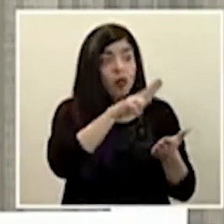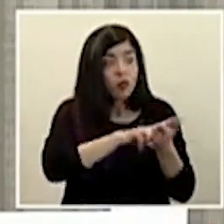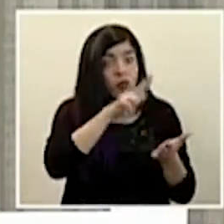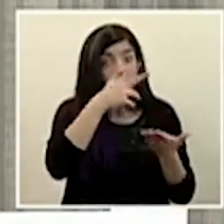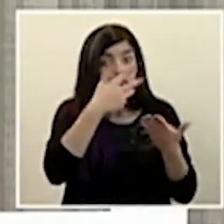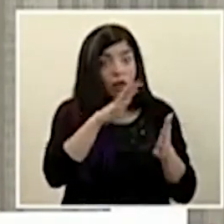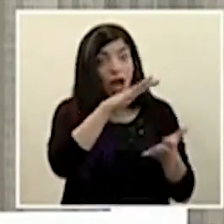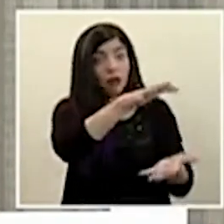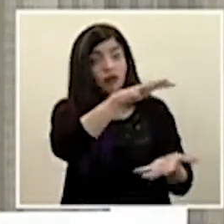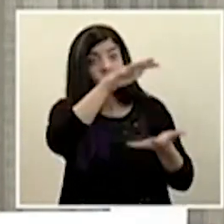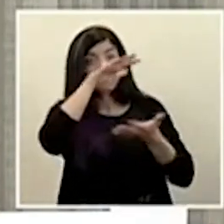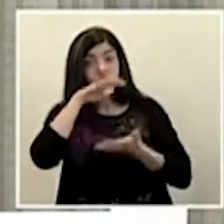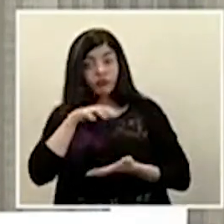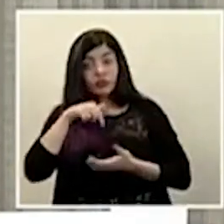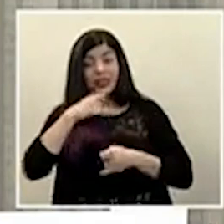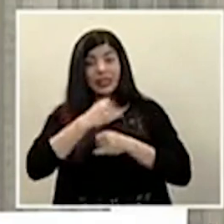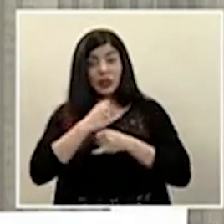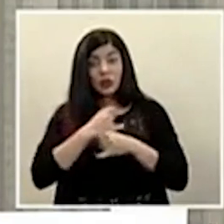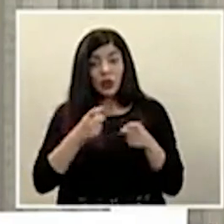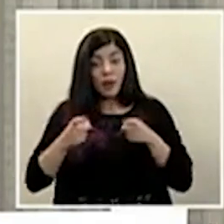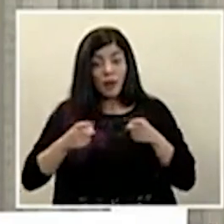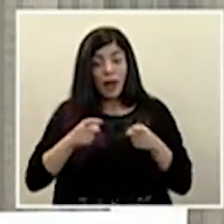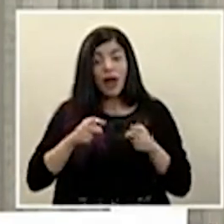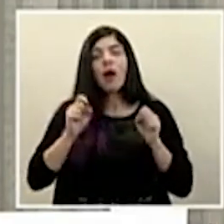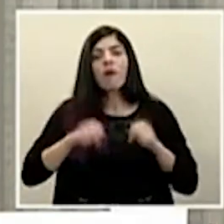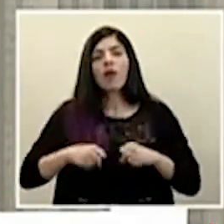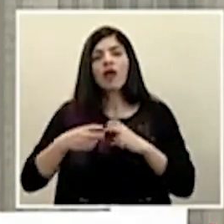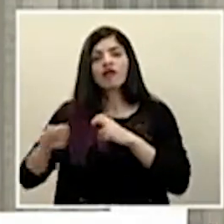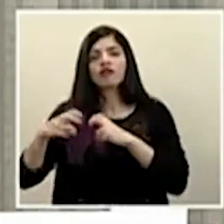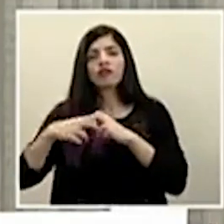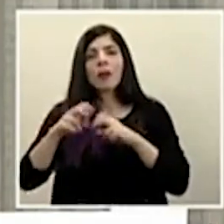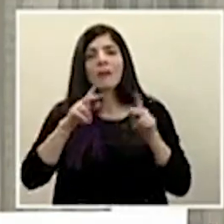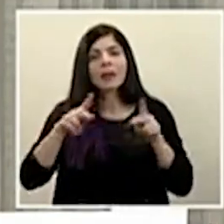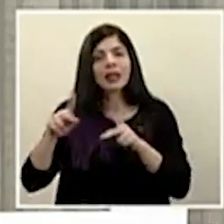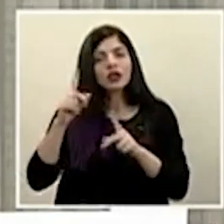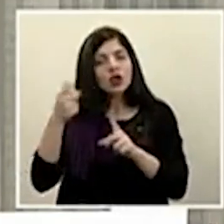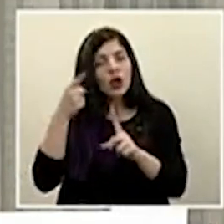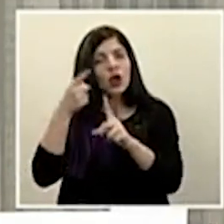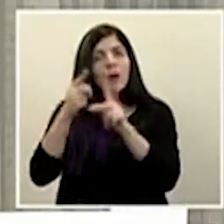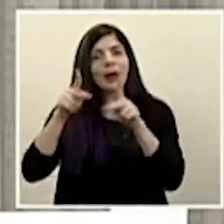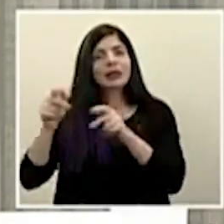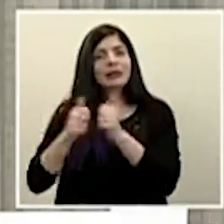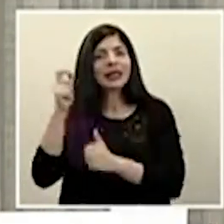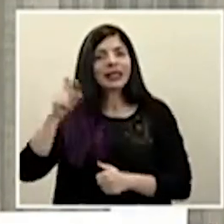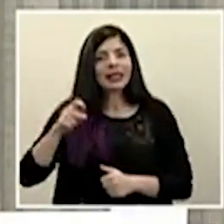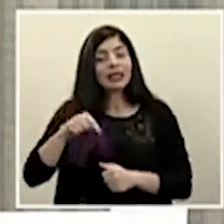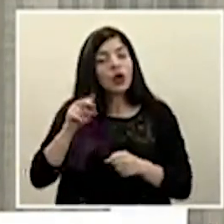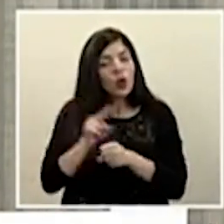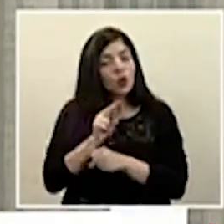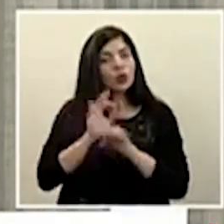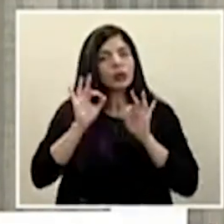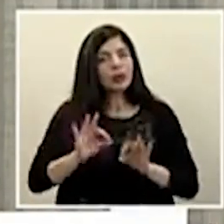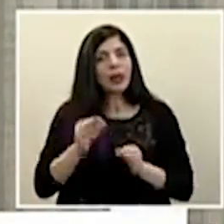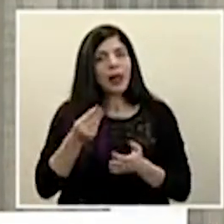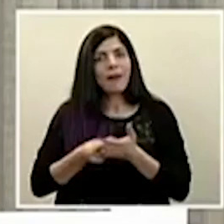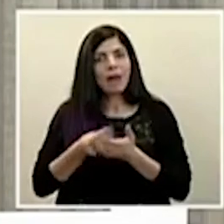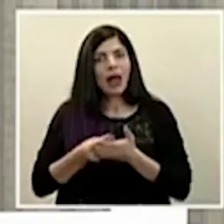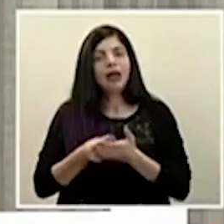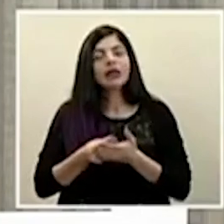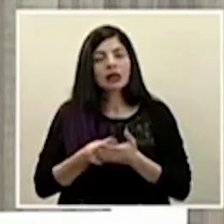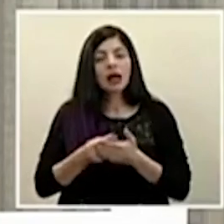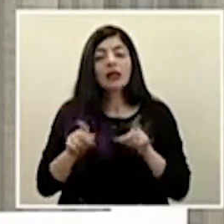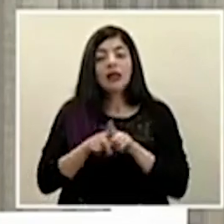que se están poniendo en manos de las instituciones van a llegar a quien más lo necesita y que van a ser bien utilizados y que se va a